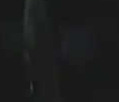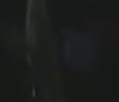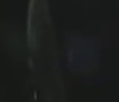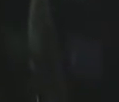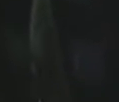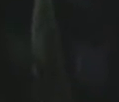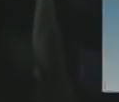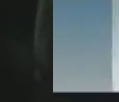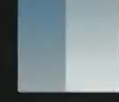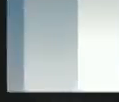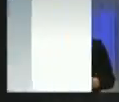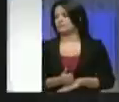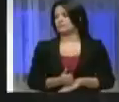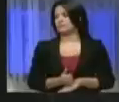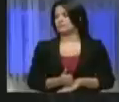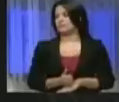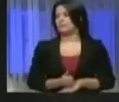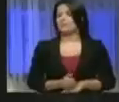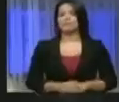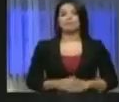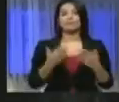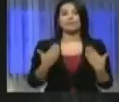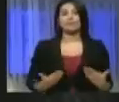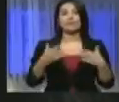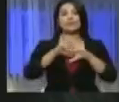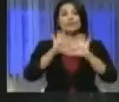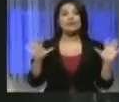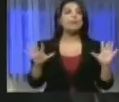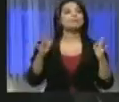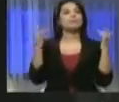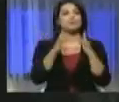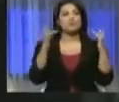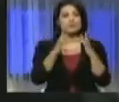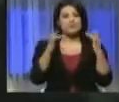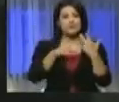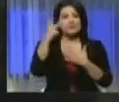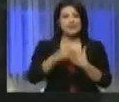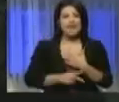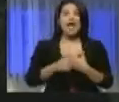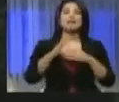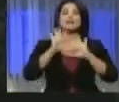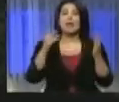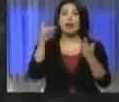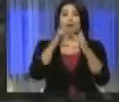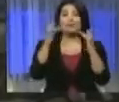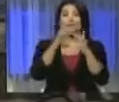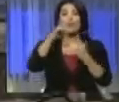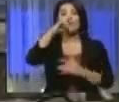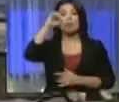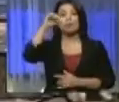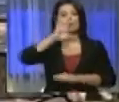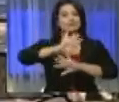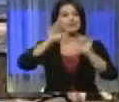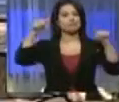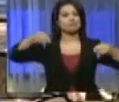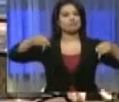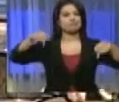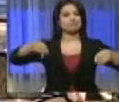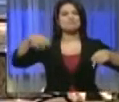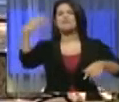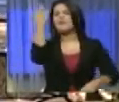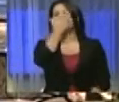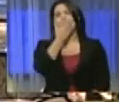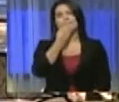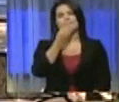Bueno, continuamos el programa número 64 en contacto con Maduro desde esta bella ciudad de Caracas,